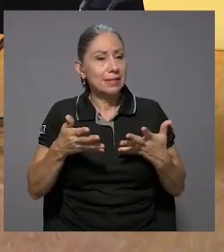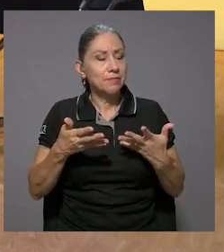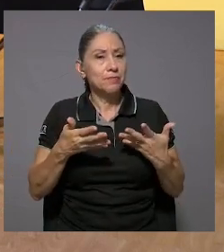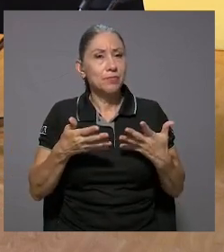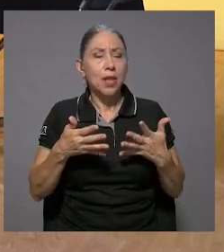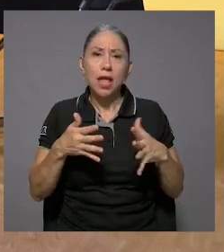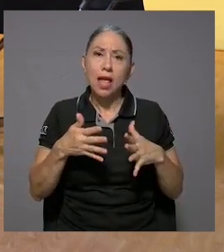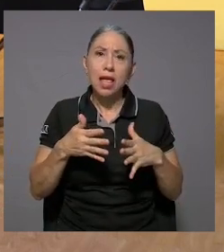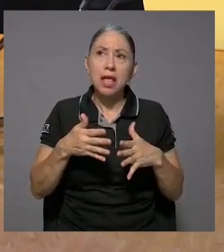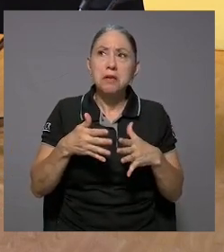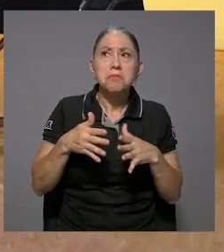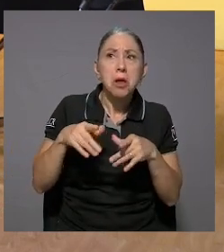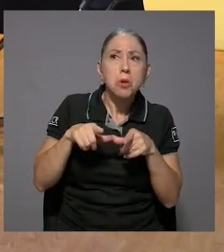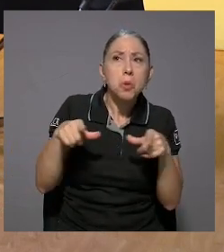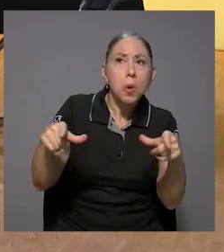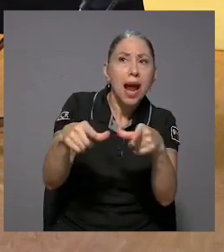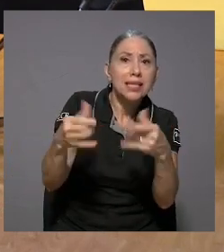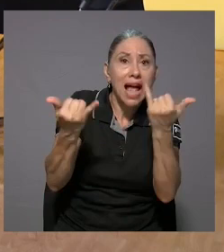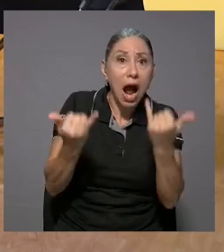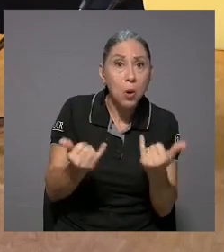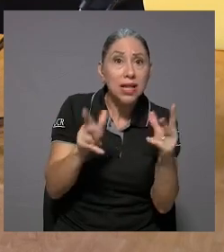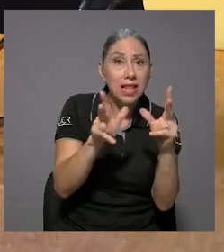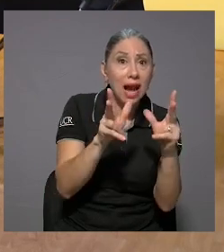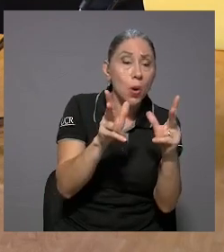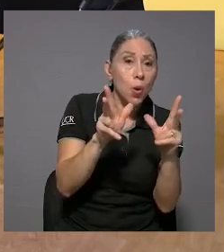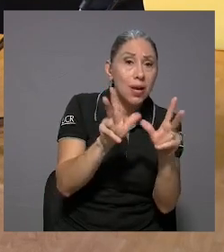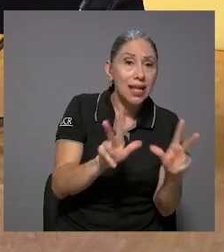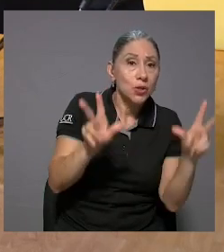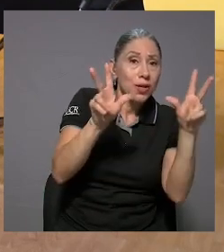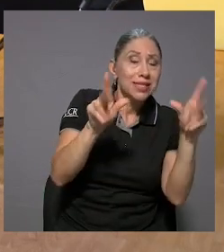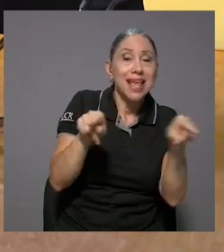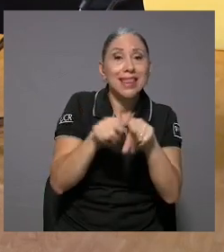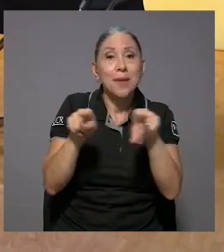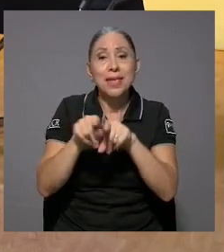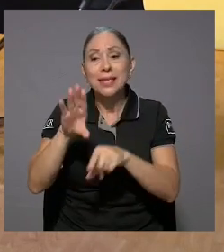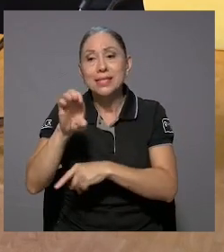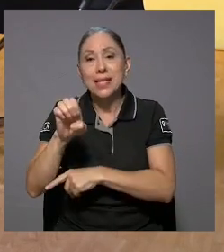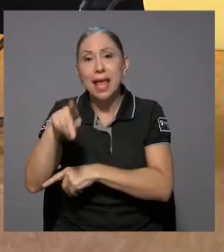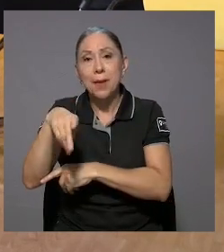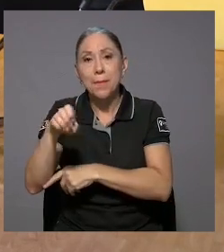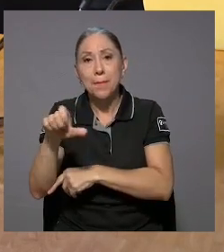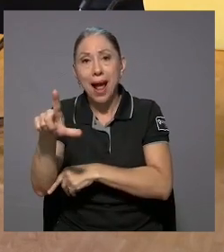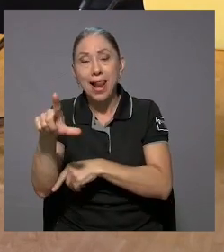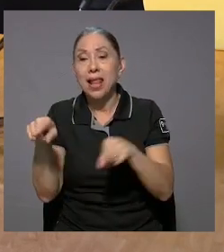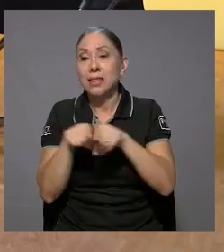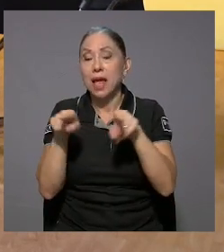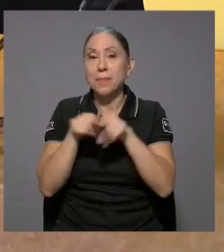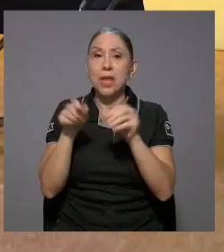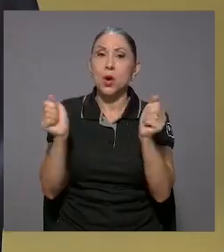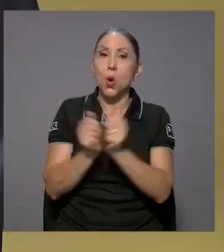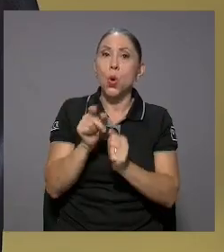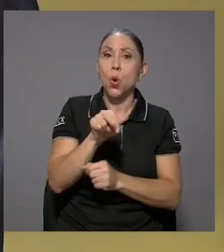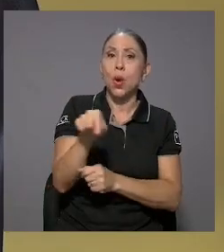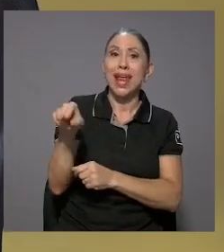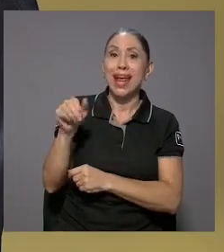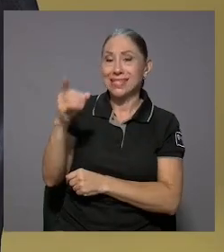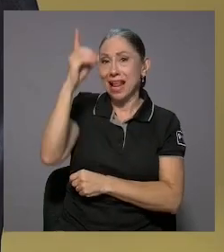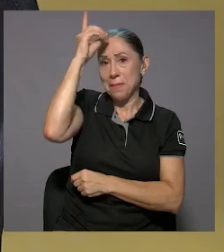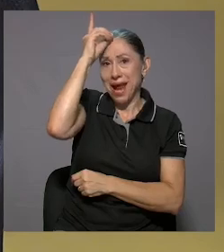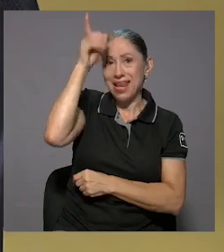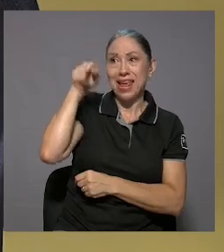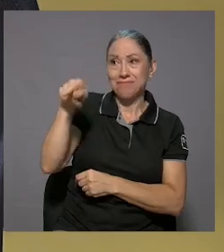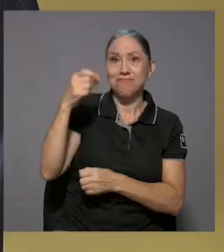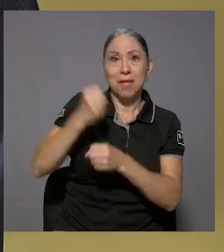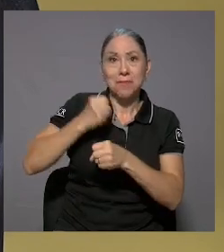estamos trabajando en varias partes, ¿verdad?, ahorita con Naciones Unidas, desde CEPAL, también hice un trabajo